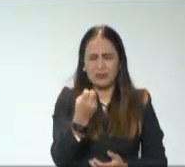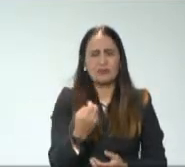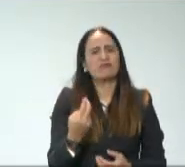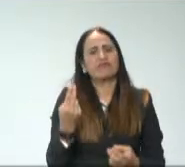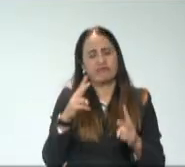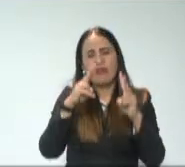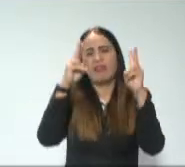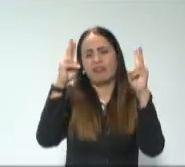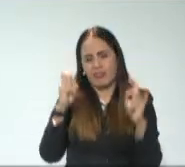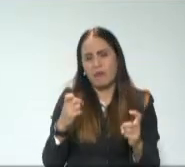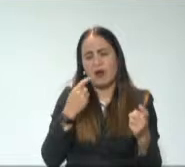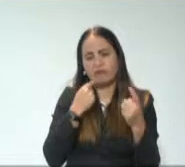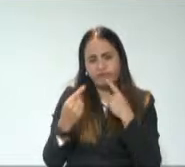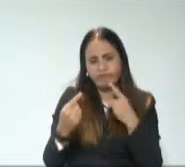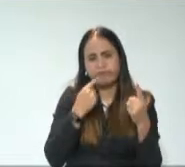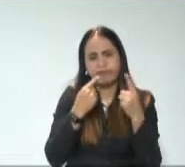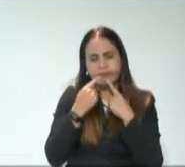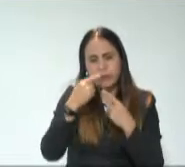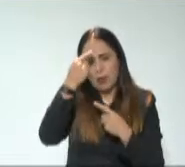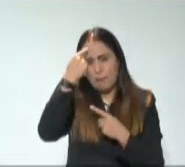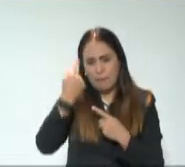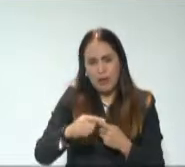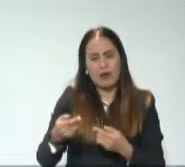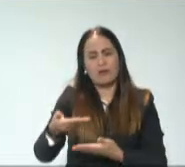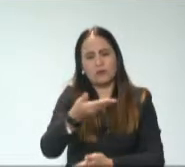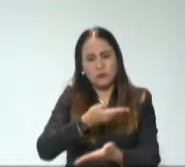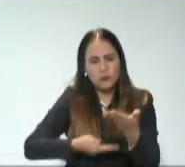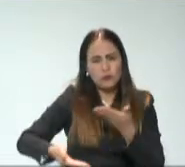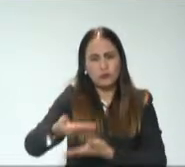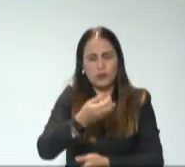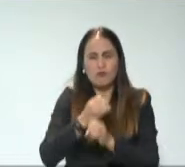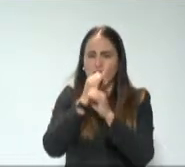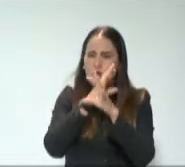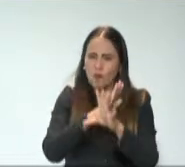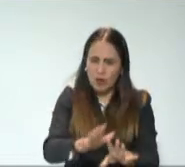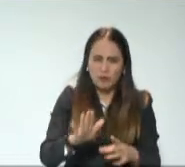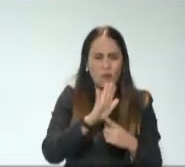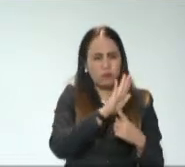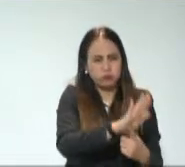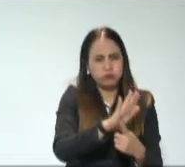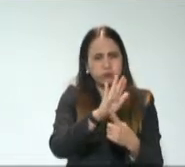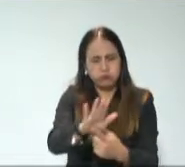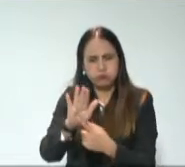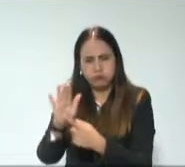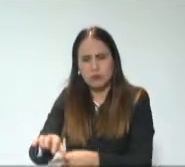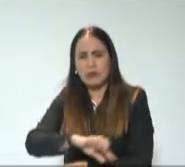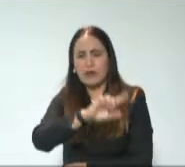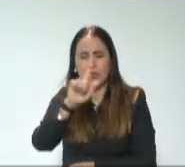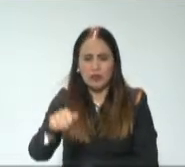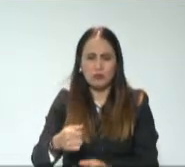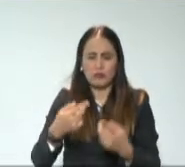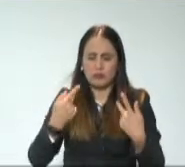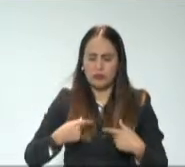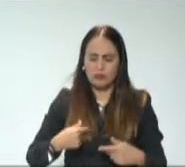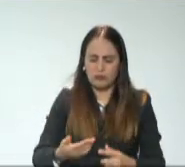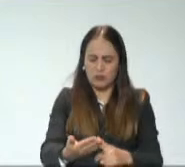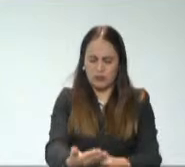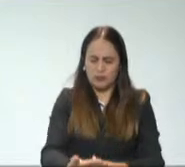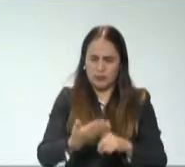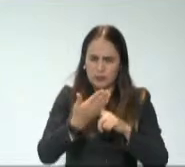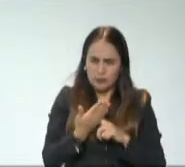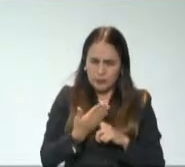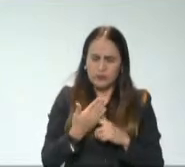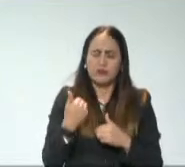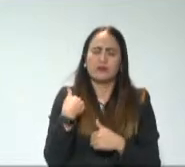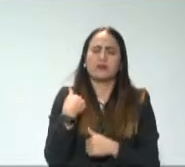discusión para que la transparencia proactiva realmente pueda tener un impacto en sobre